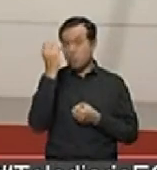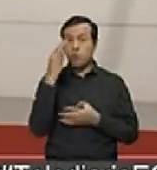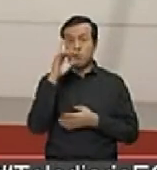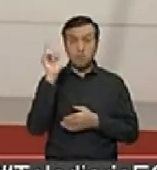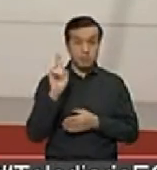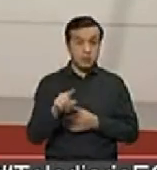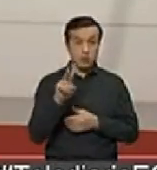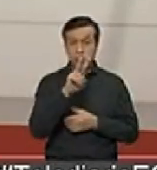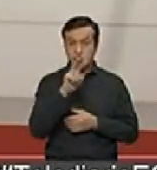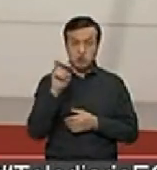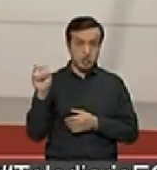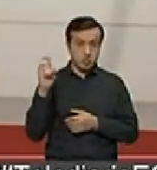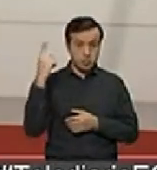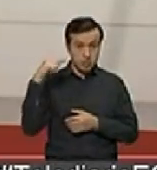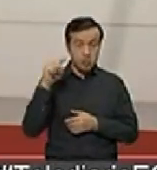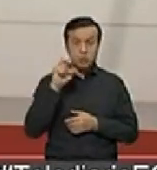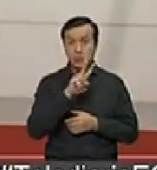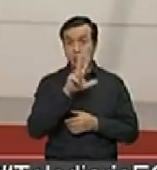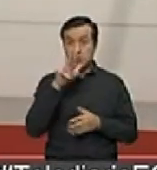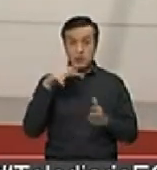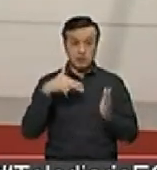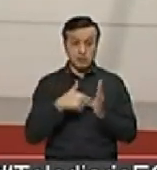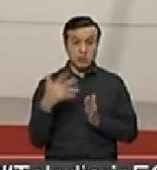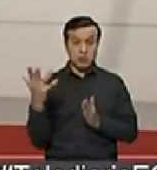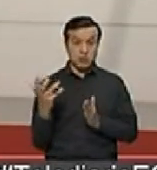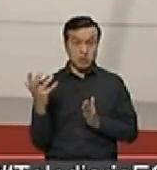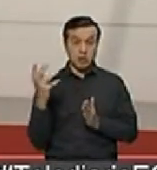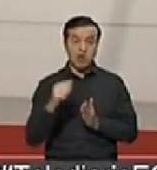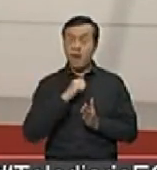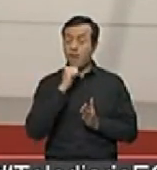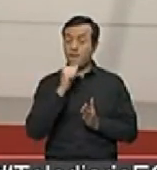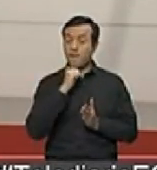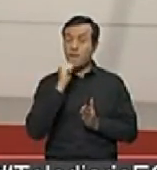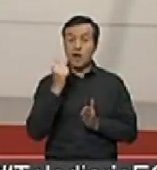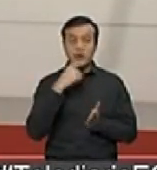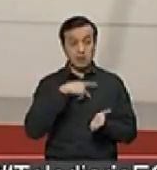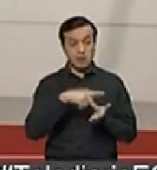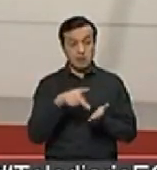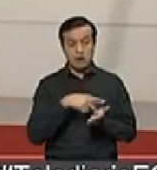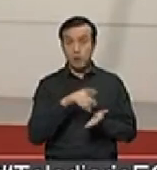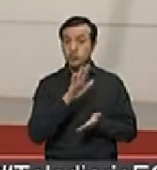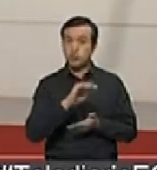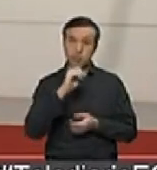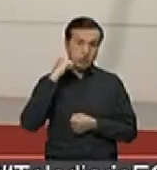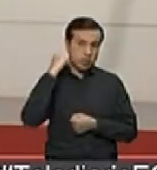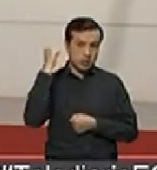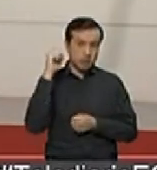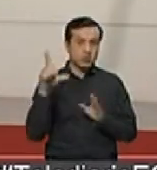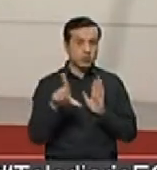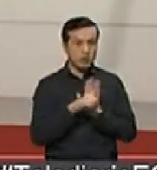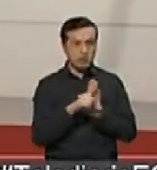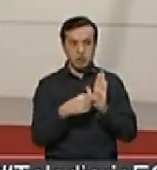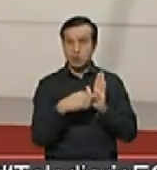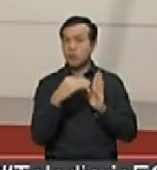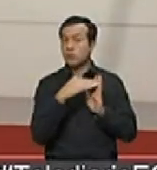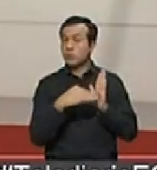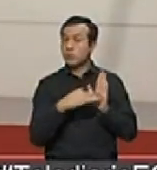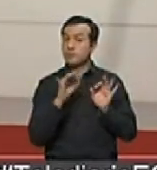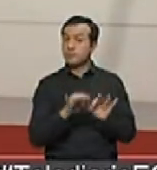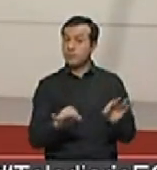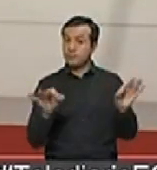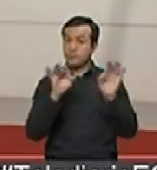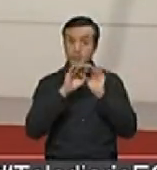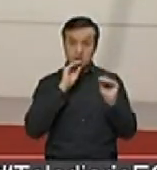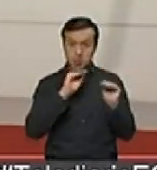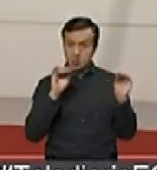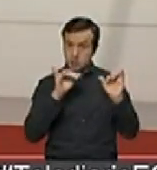1.200 millones y 23.000 jubilados sin tener en sus manos este derecho establecido en la ley. Es importante recalcar